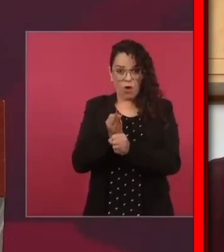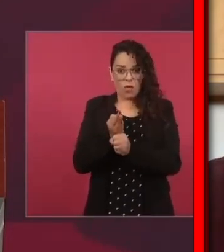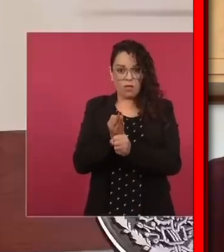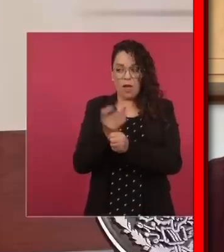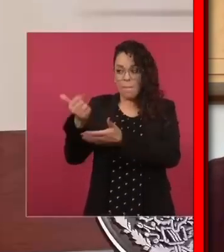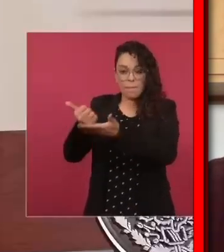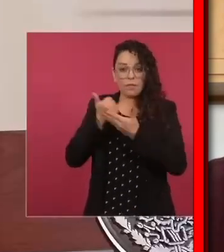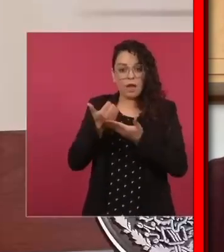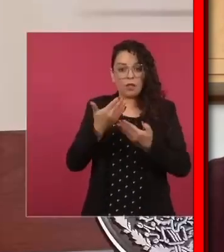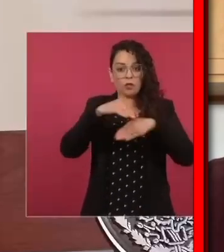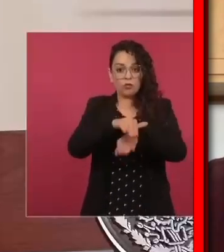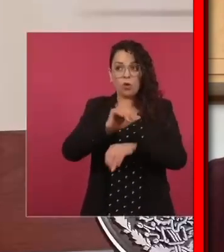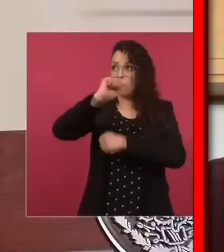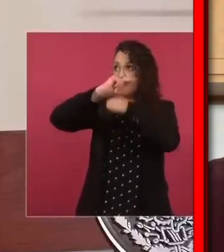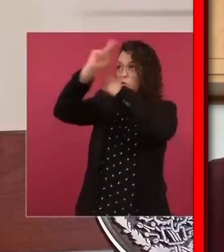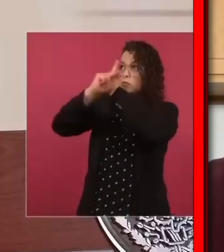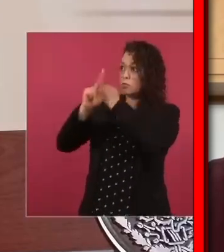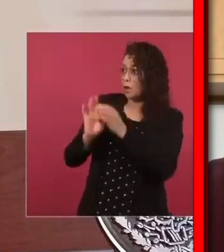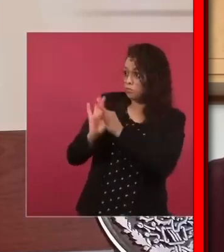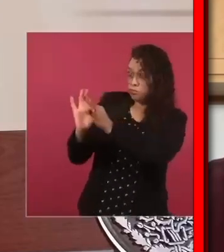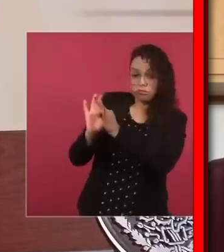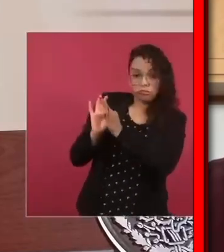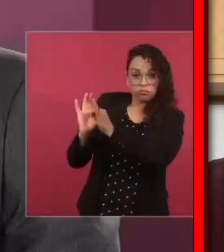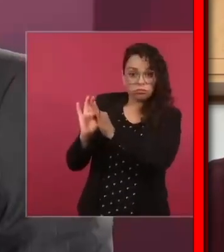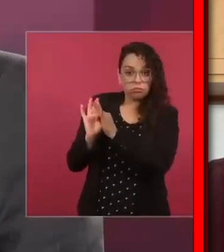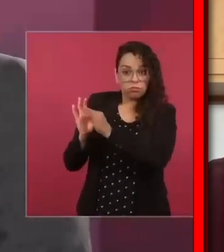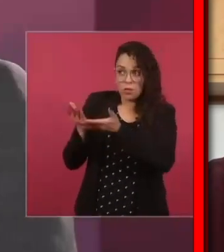me ayudó, ¿sí?, con